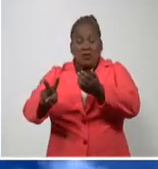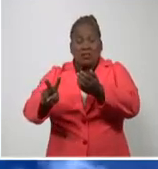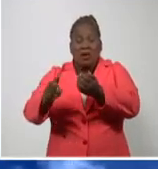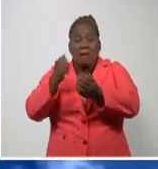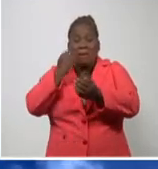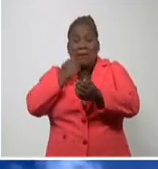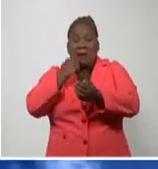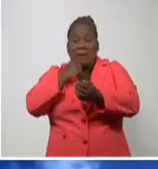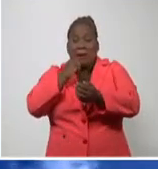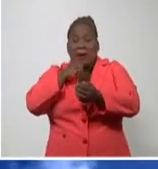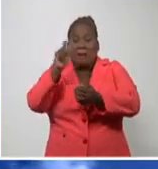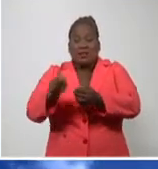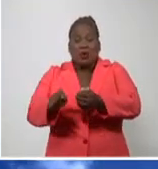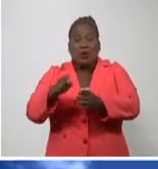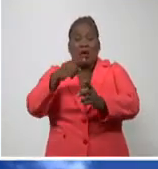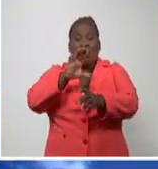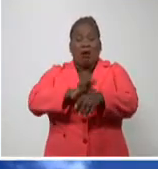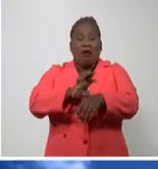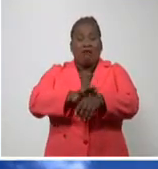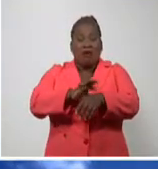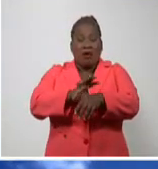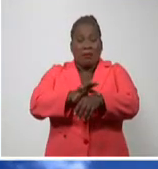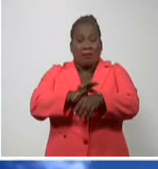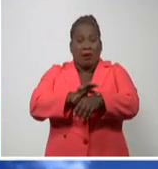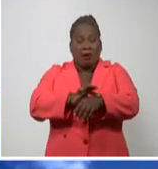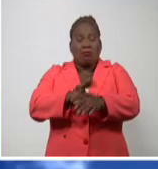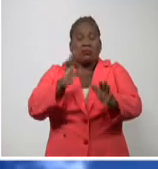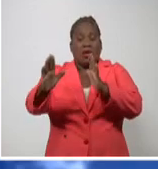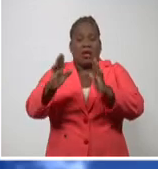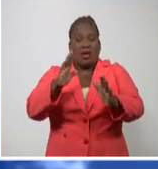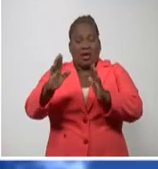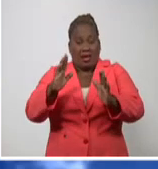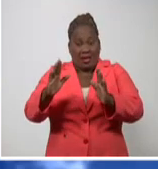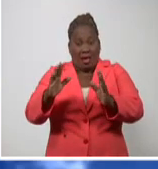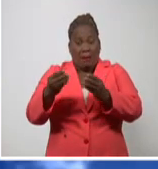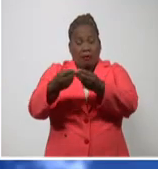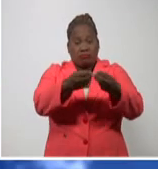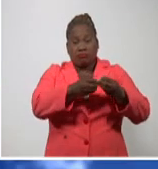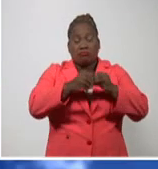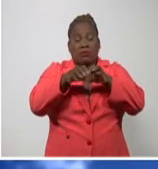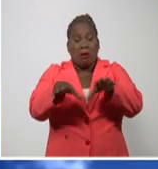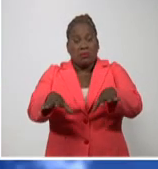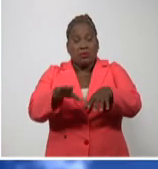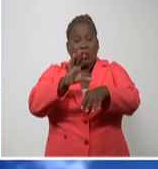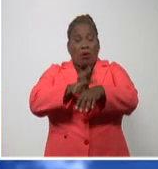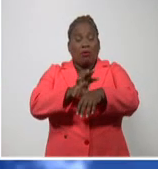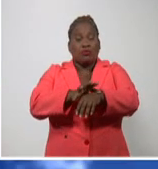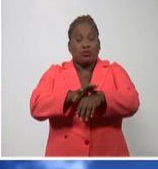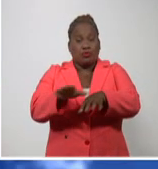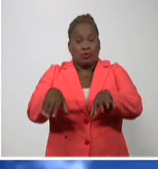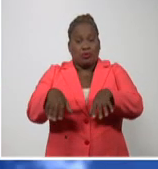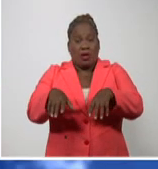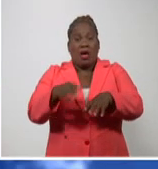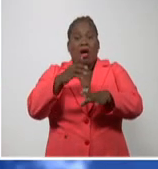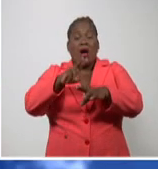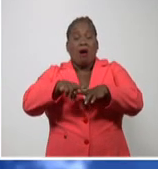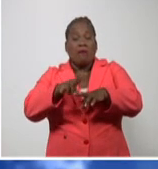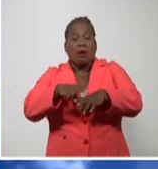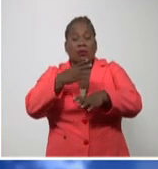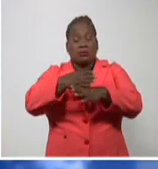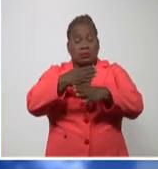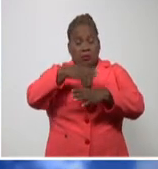54% diagnosticados de son todos las los que graves de este permanecen mes en fase de tienen una transmisión autóctona enfermedad de limitada: base La Habana, previamente, o sea, Santiago de Cuba, tienden a Matanzas y